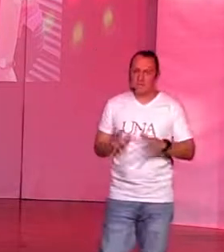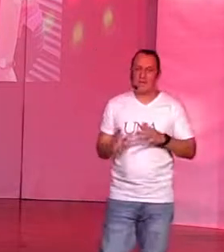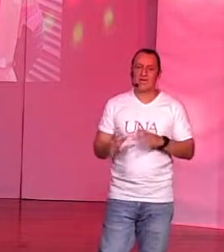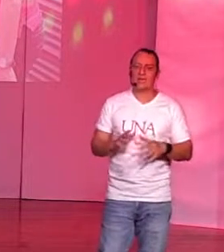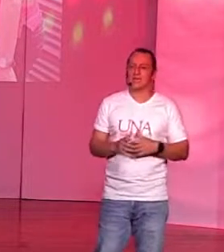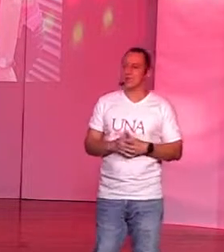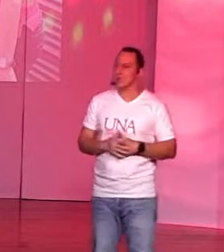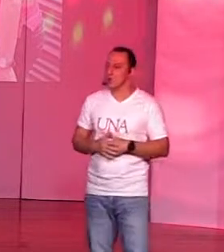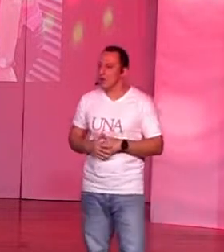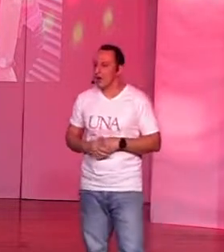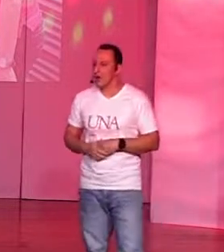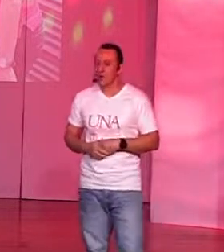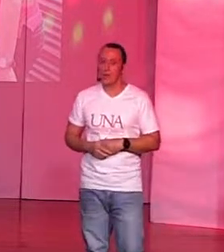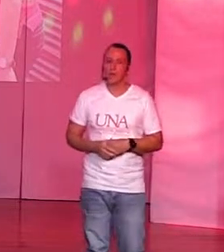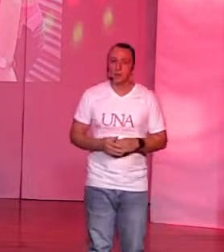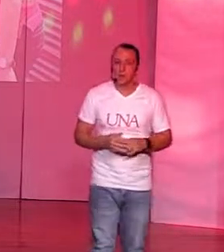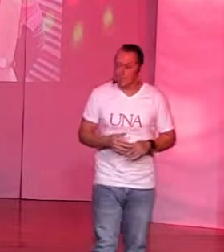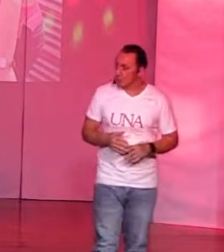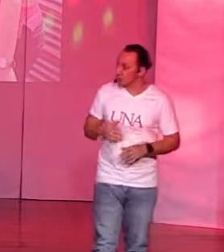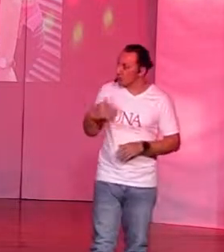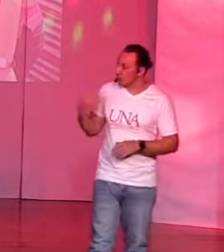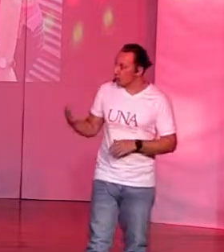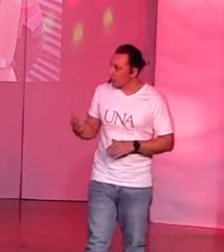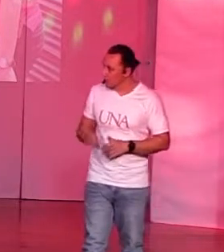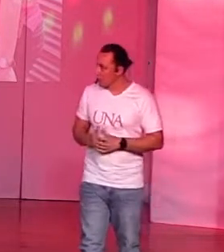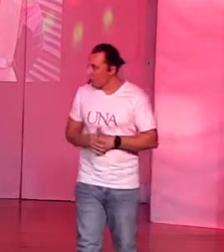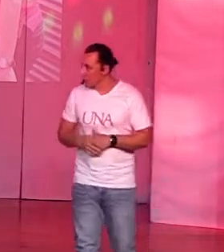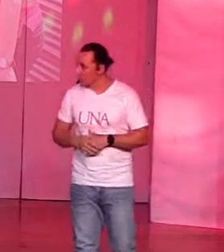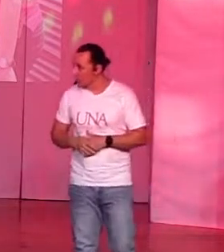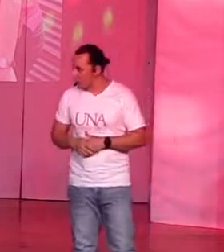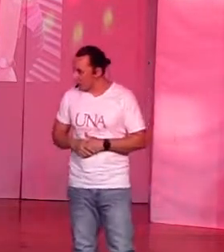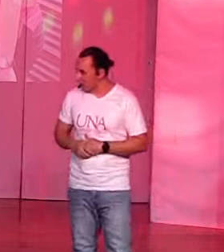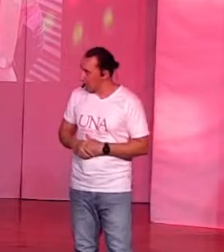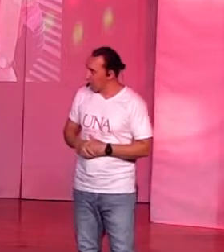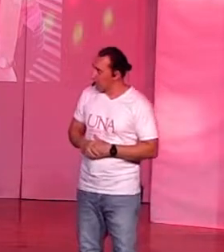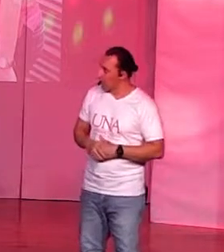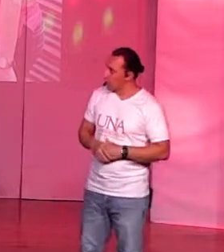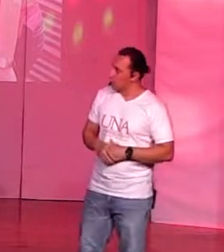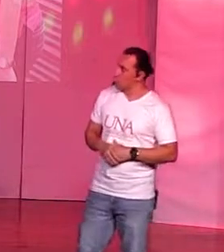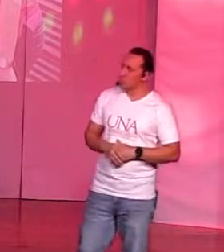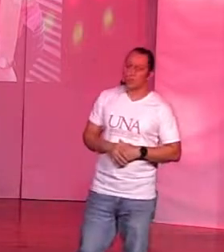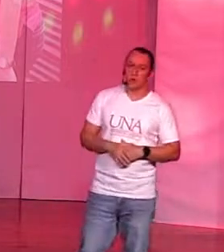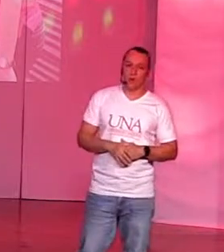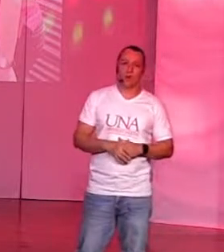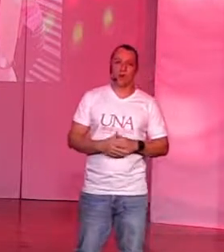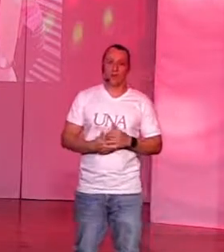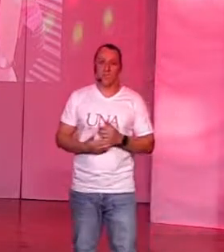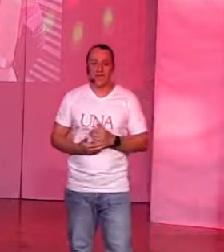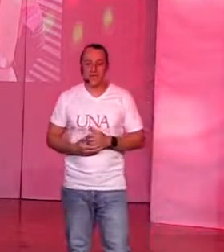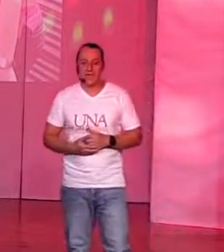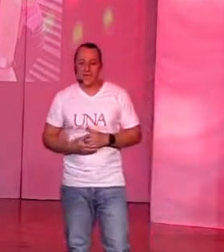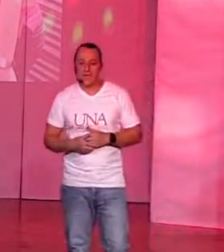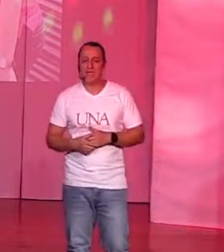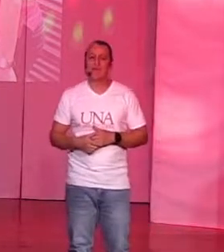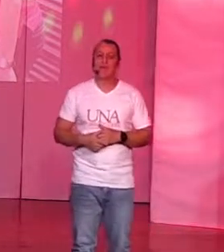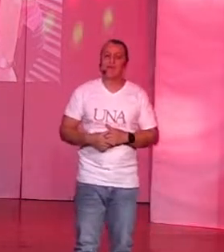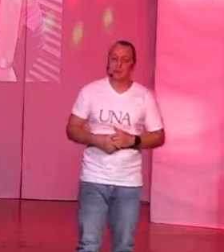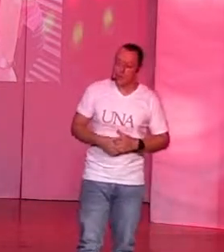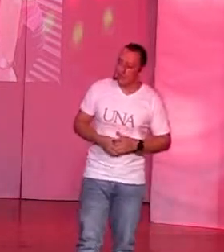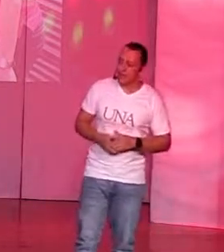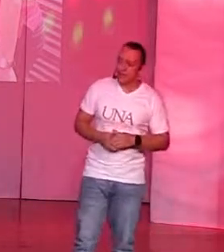para que no se salgan de la transmisión ni nada, ¿verdad? Porque tenemos una sorpresa para ellos al final, ¿verdad? Entonces, por favor, que no se salgan del